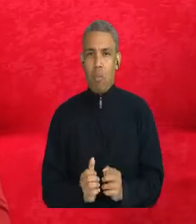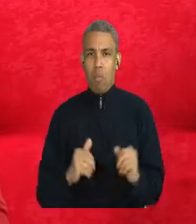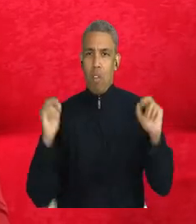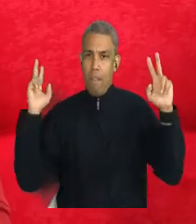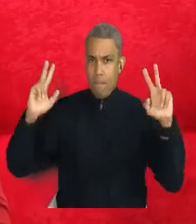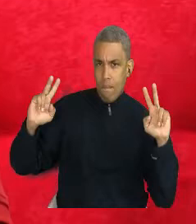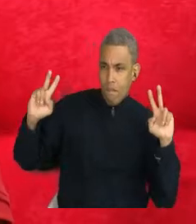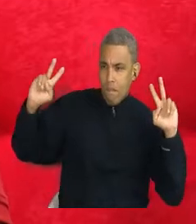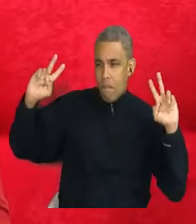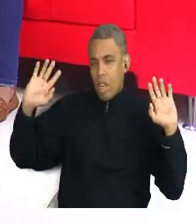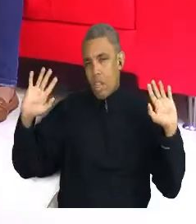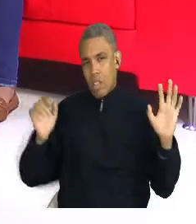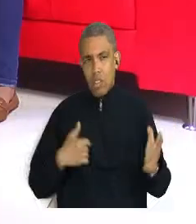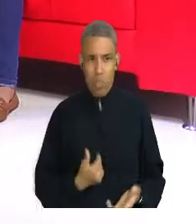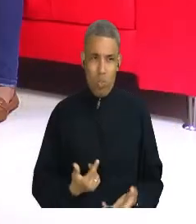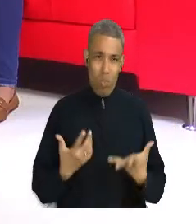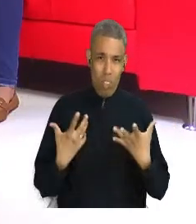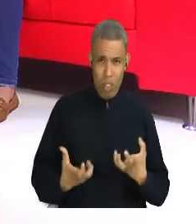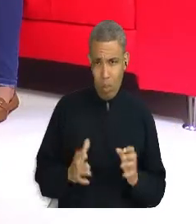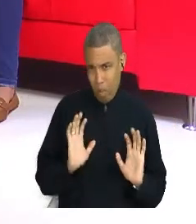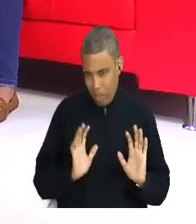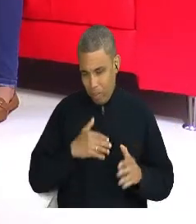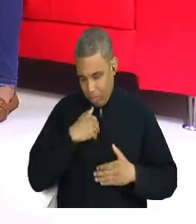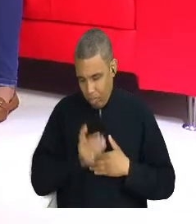así, ¿no? Pero estamos en proceso,